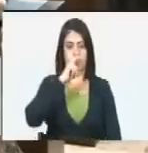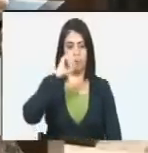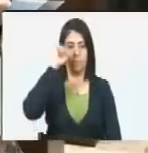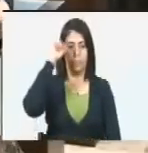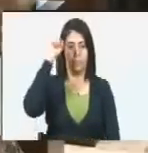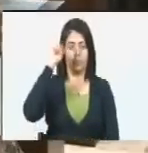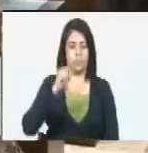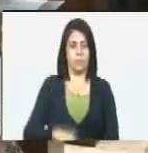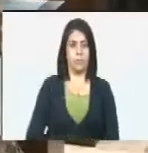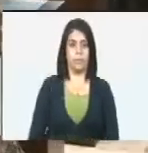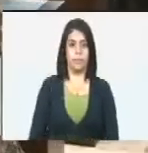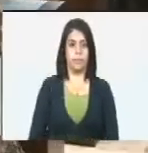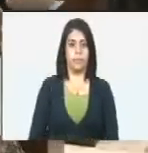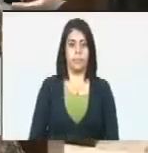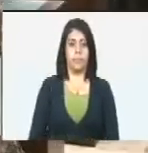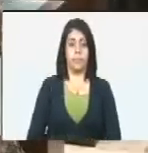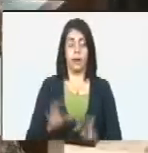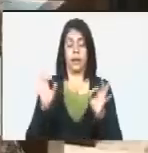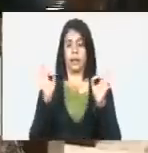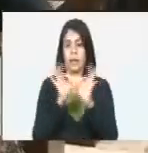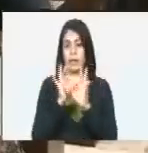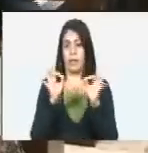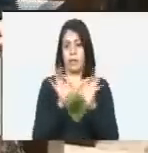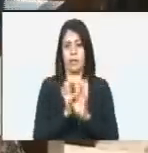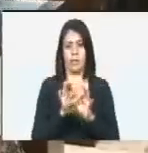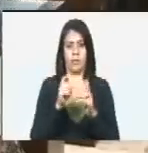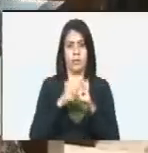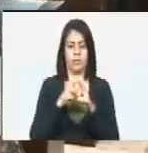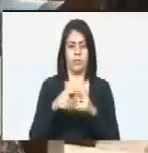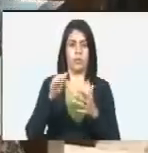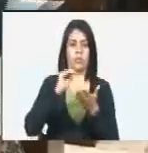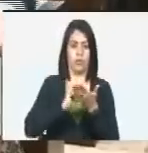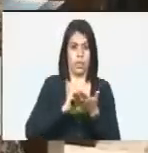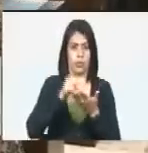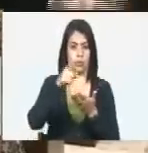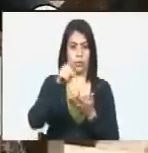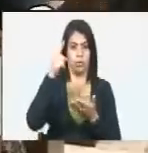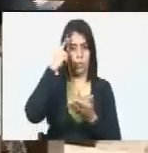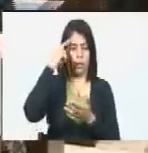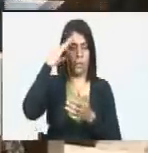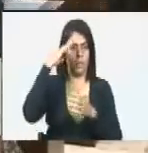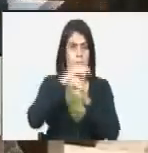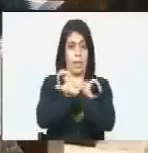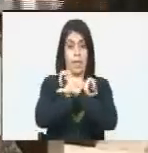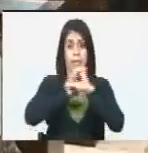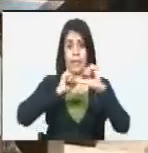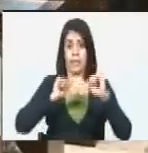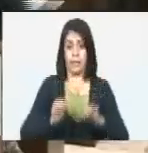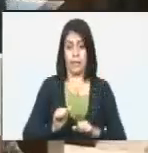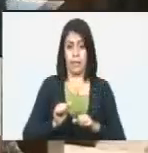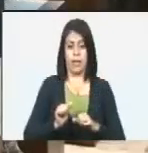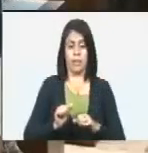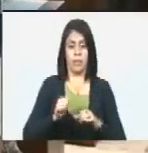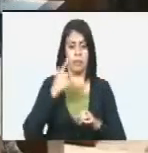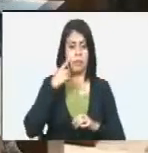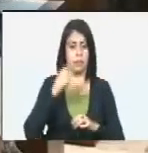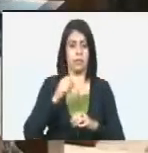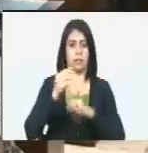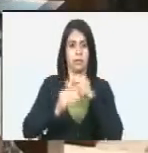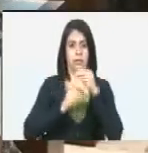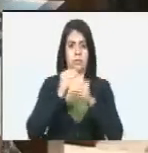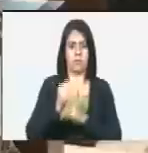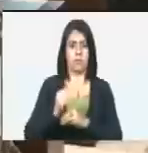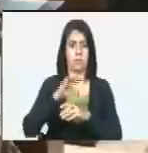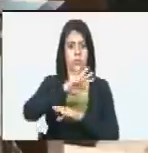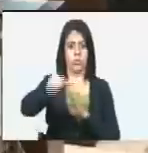Moros, quien ha llevado esto, lo saben muy bien los militares, por lo de la fachada atlántica y por todas las medidas